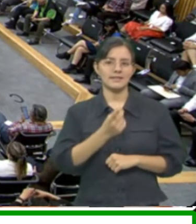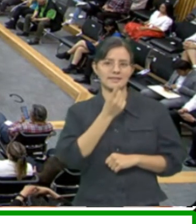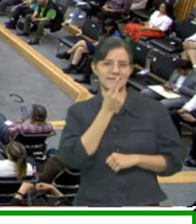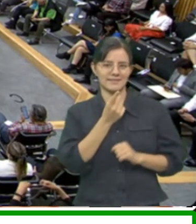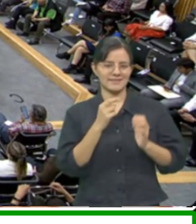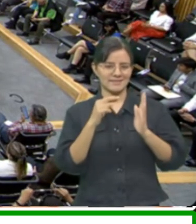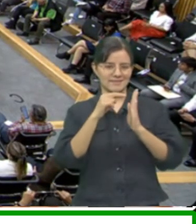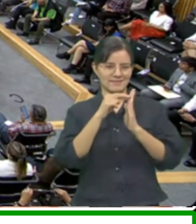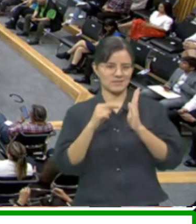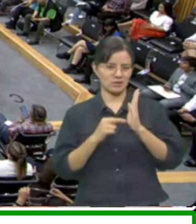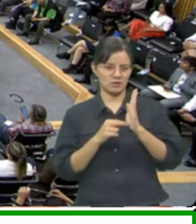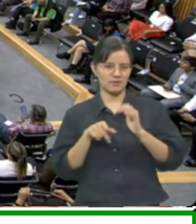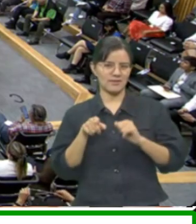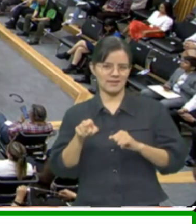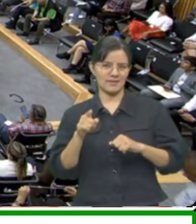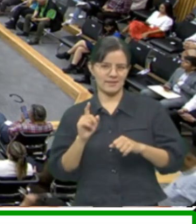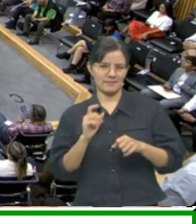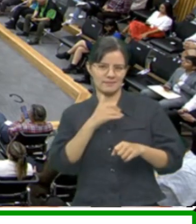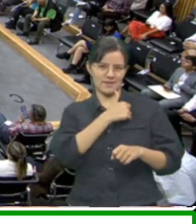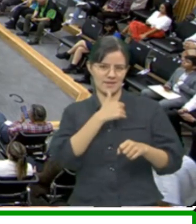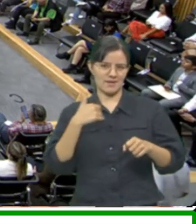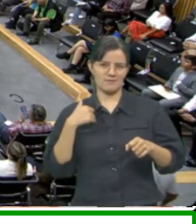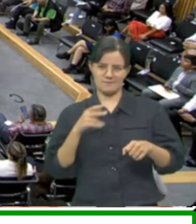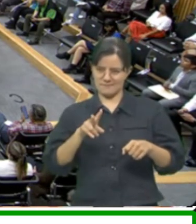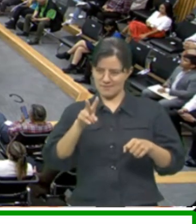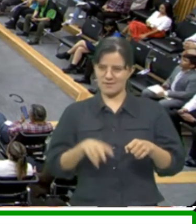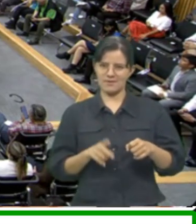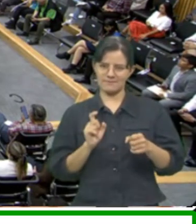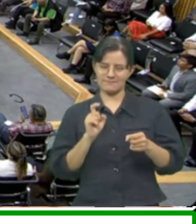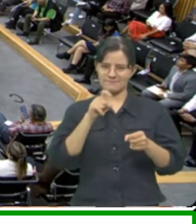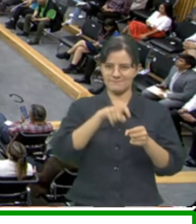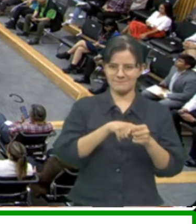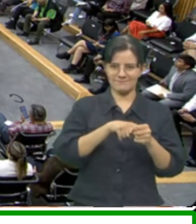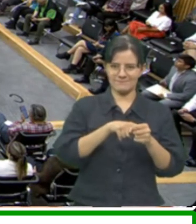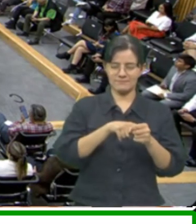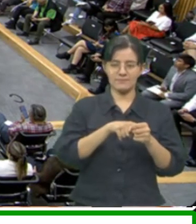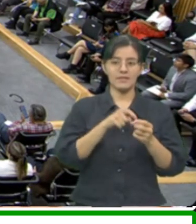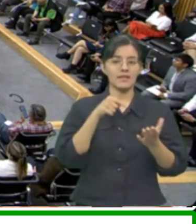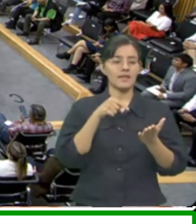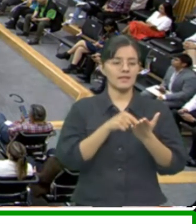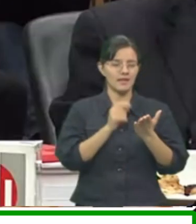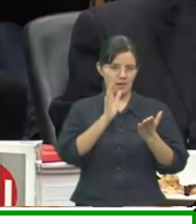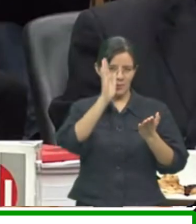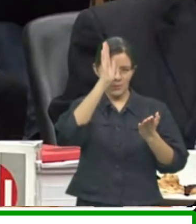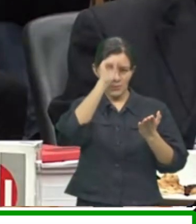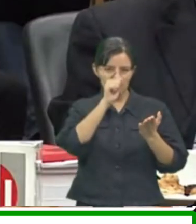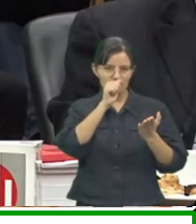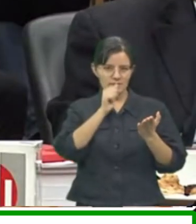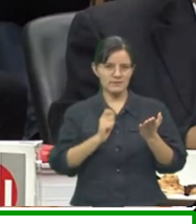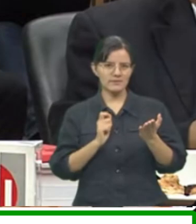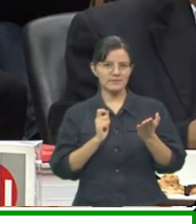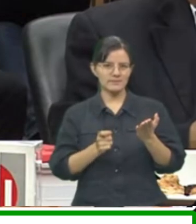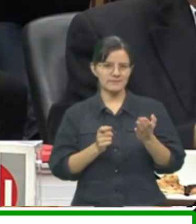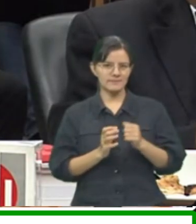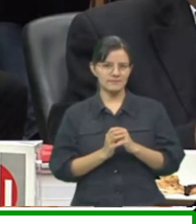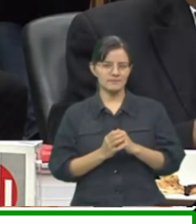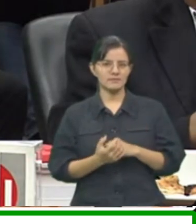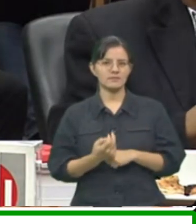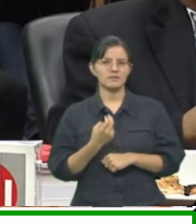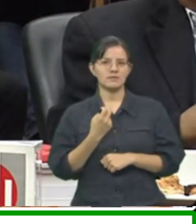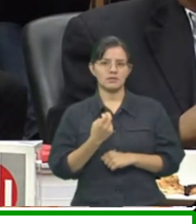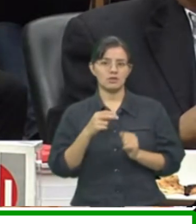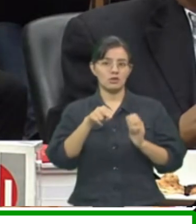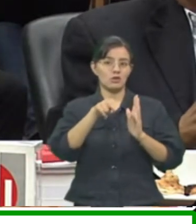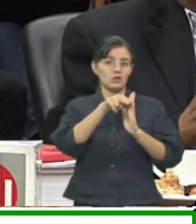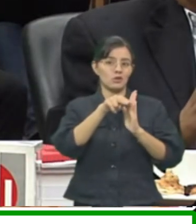de aplicación de la afiliación efectiva. Ese acuerdo, en los hechos, es un acuerdo interpretativo de aplicación de la